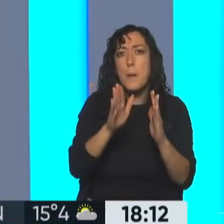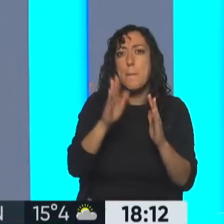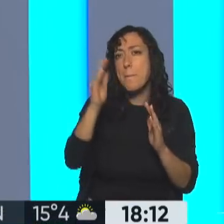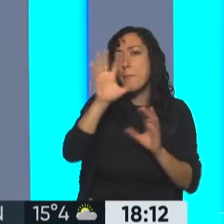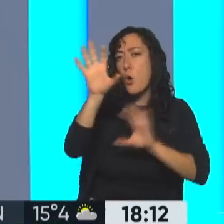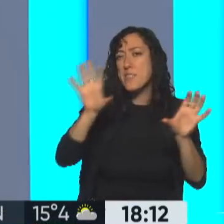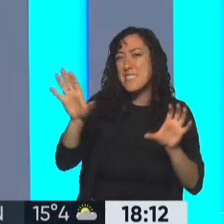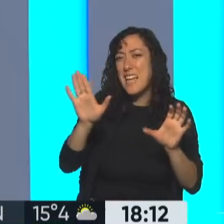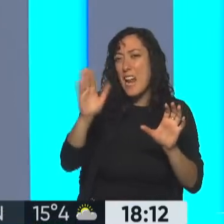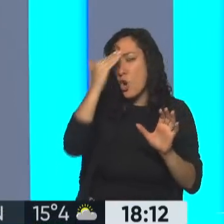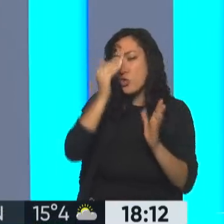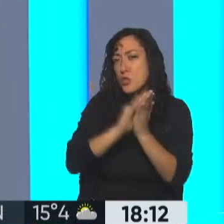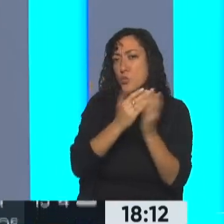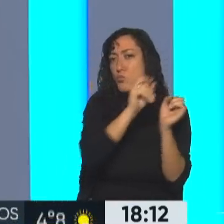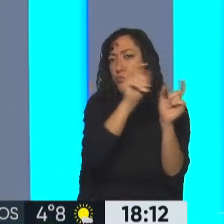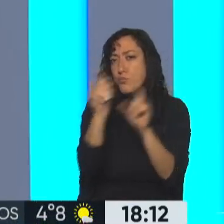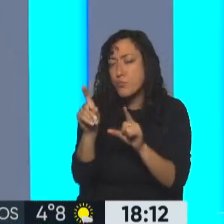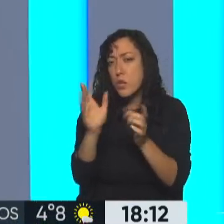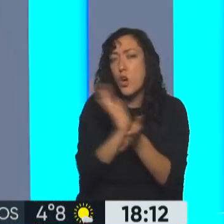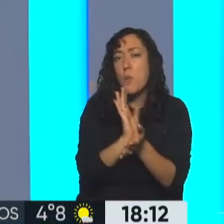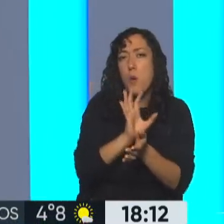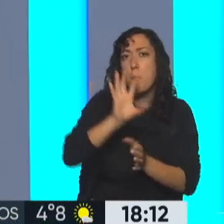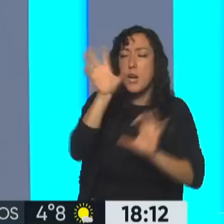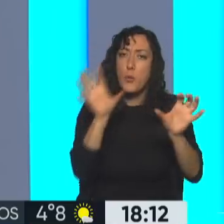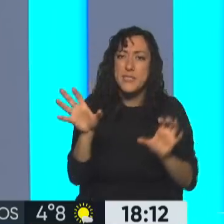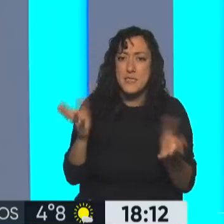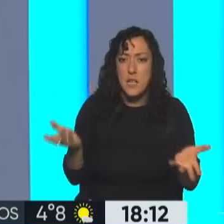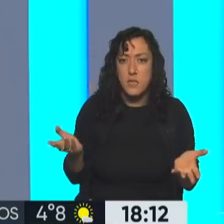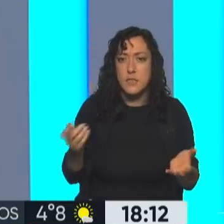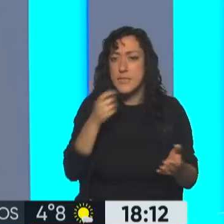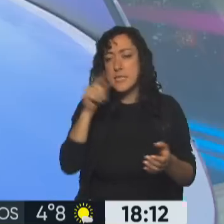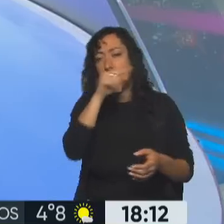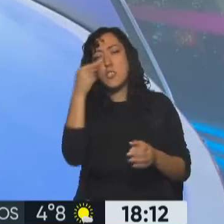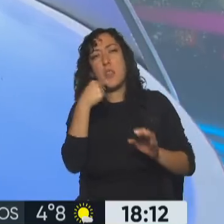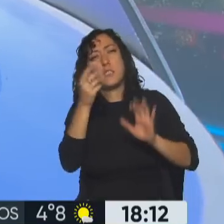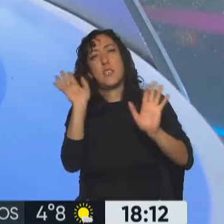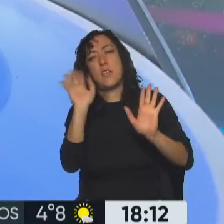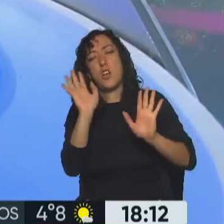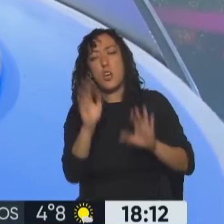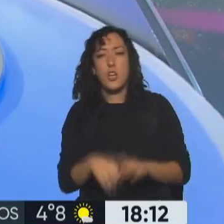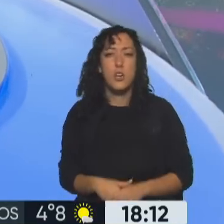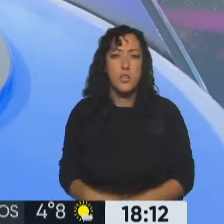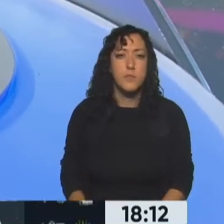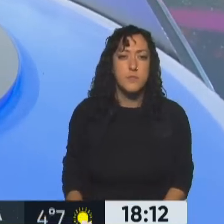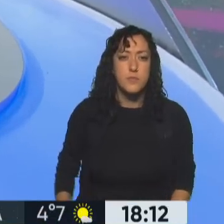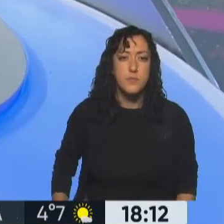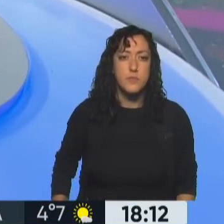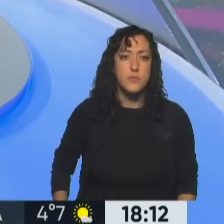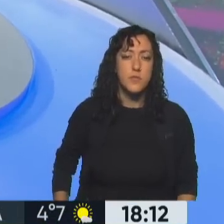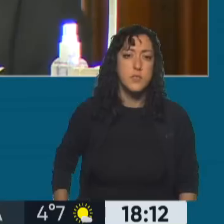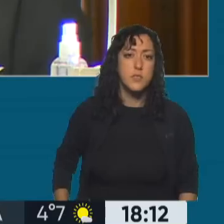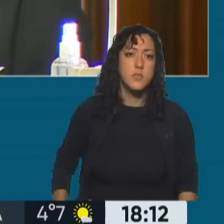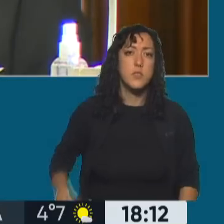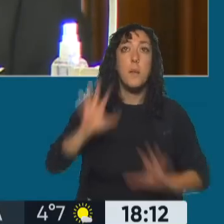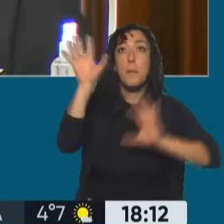provincial con peso provincial y regional si la nación te dice tranquilo, tranquilo? La discusión por la autonomía de las provincias. Claro, básicamente